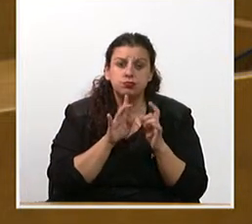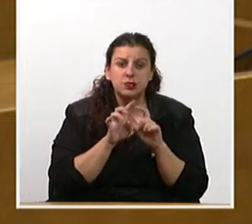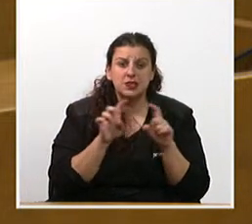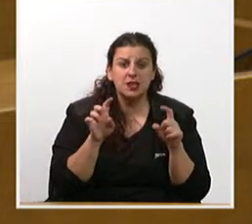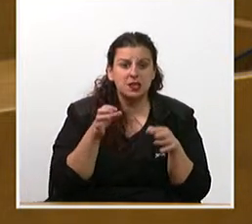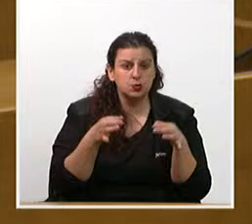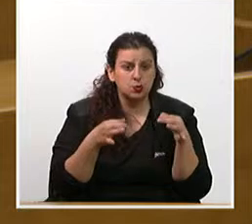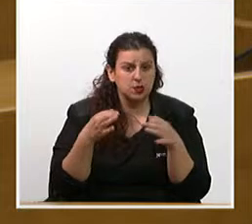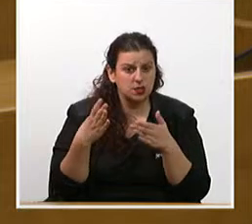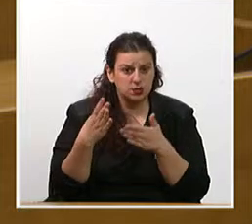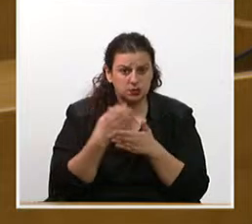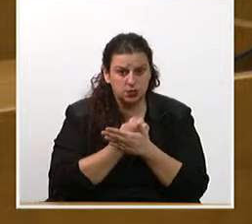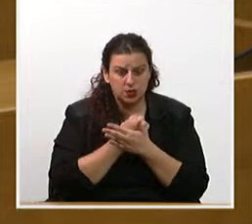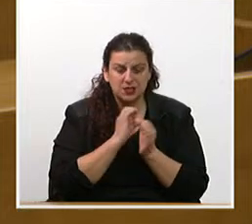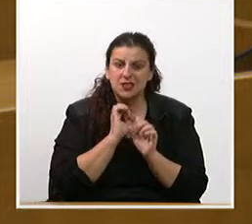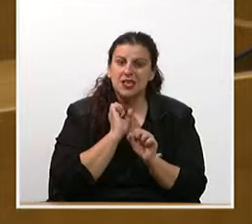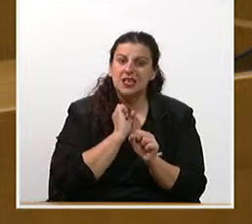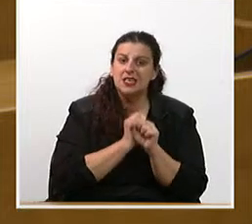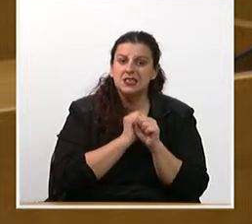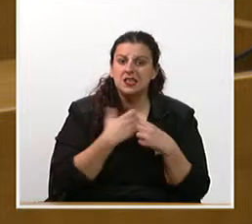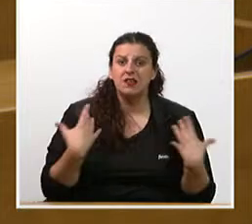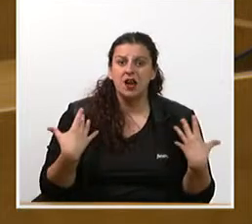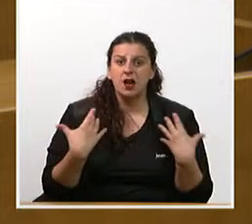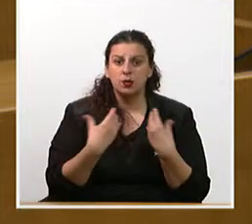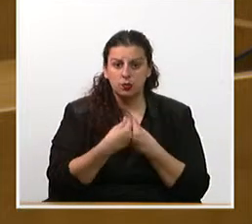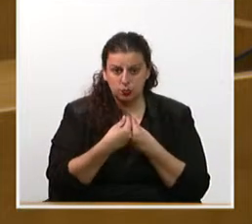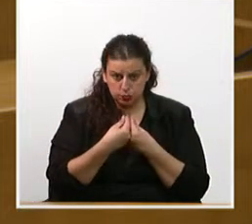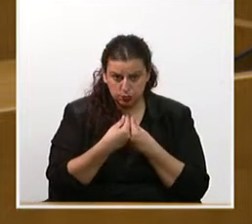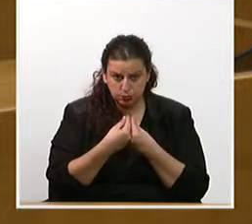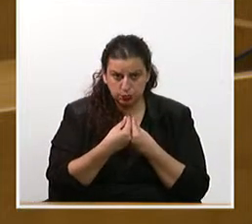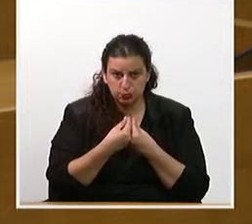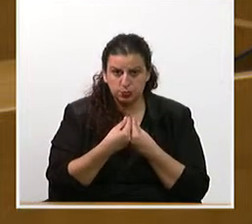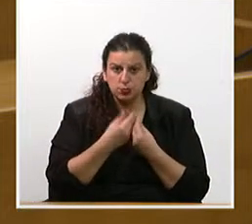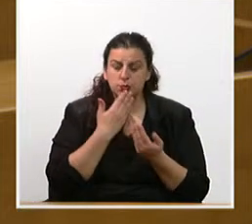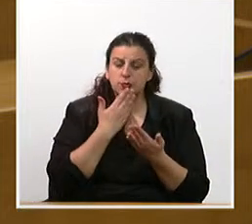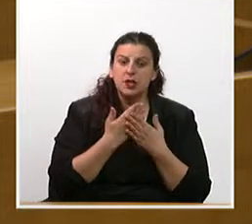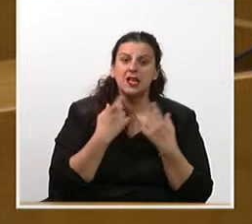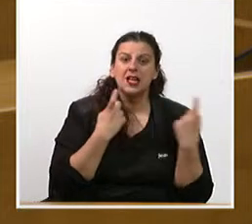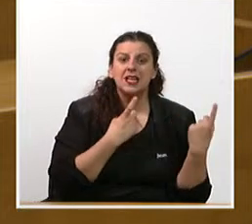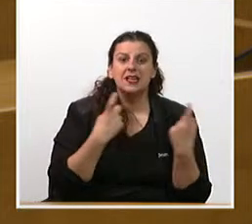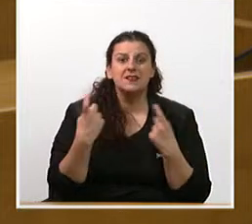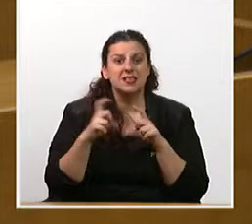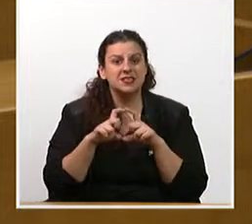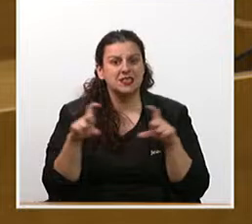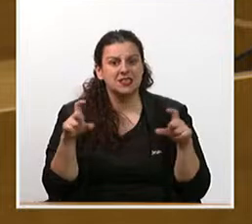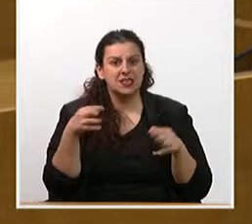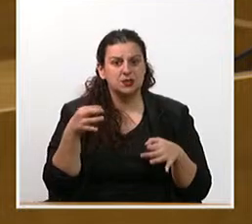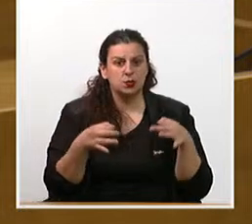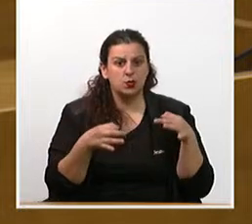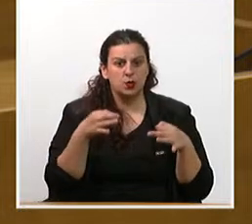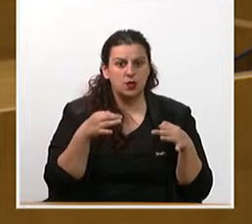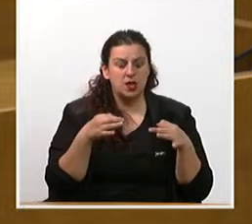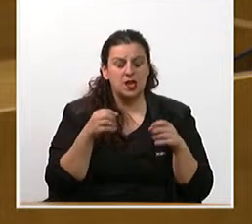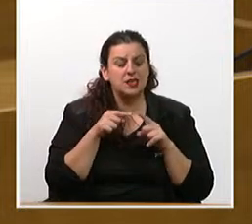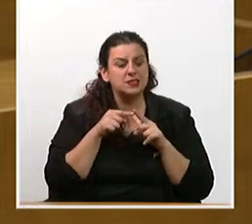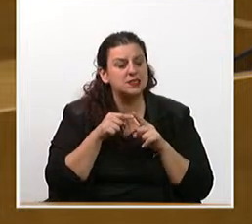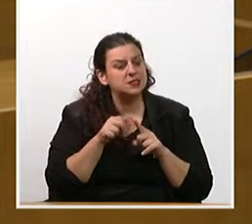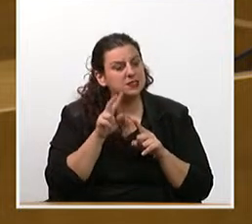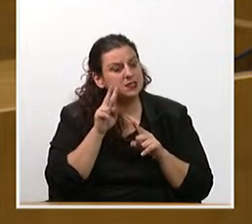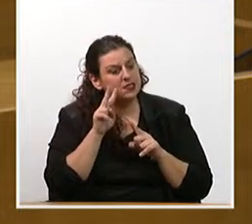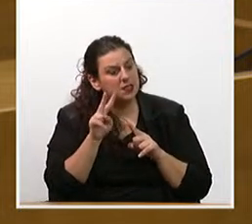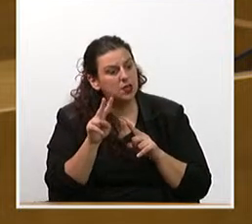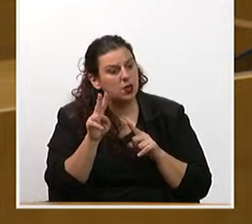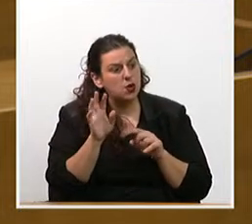jurídicos para trabajar de manera conjunta en las peticiones y necesidades de los órganos judiciales con el fin de determinar los